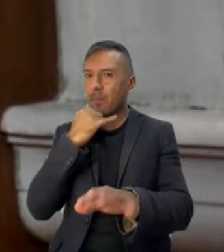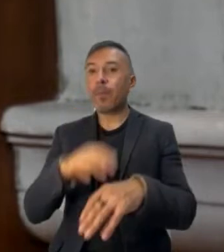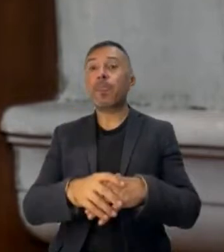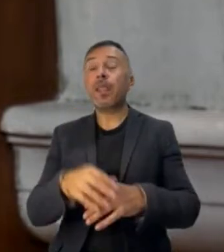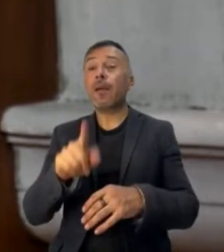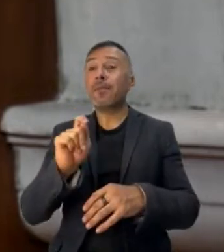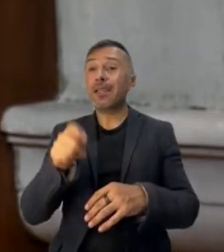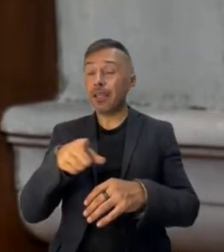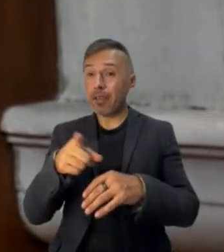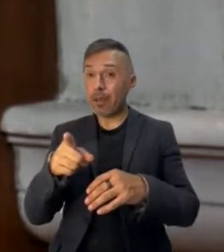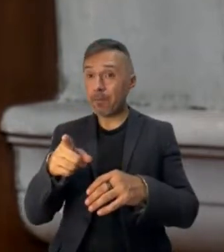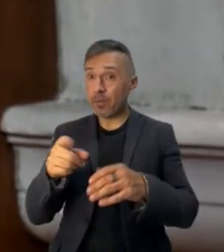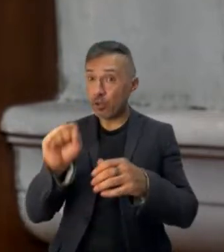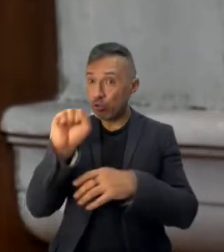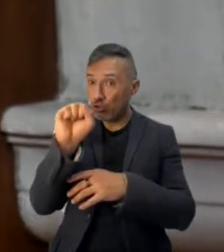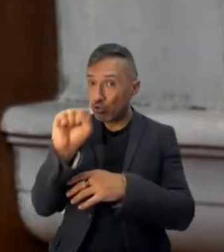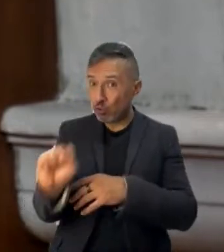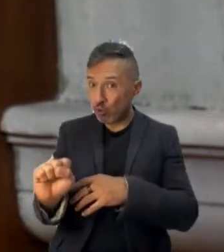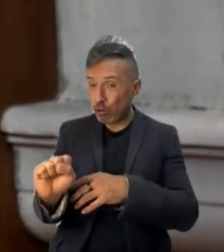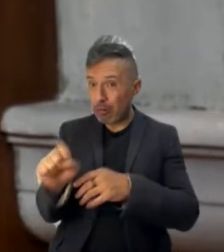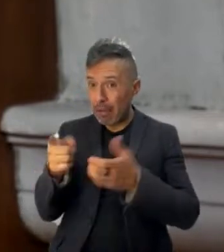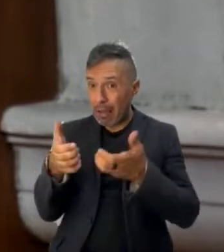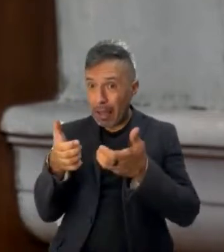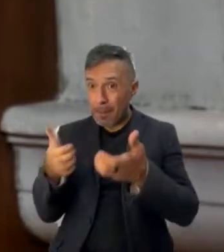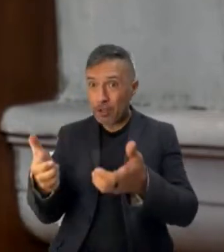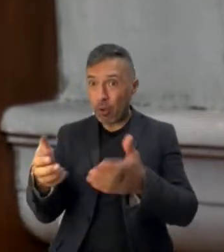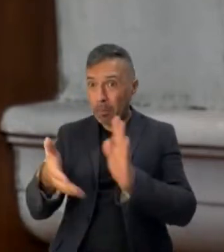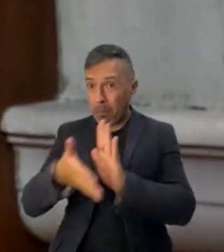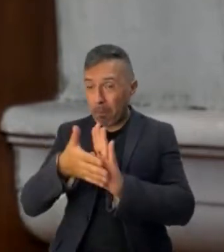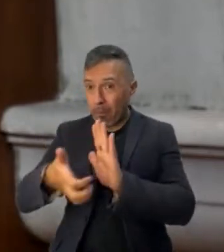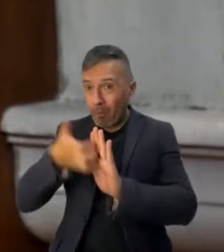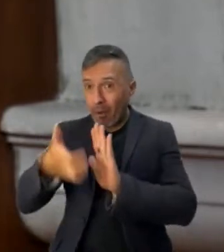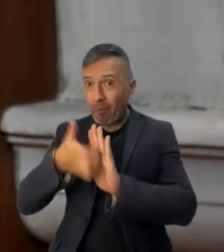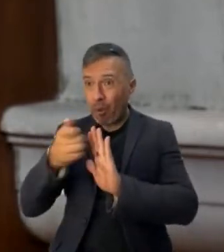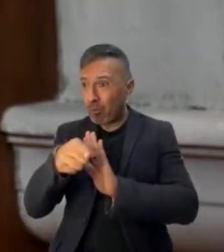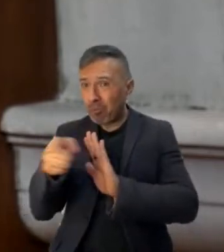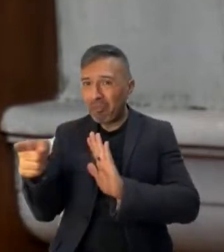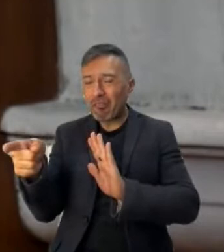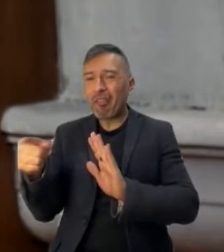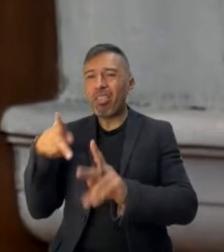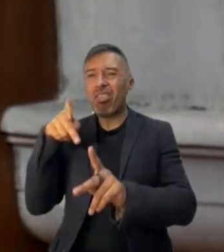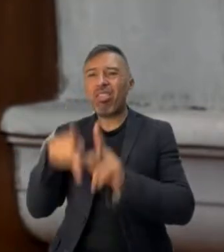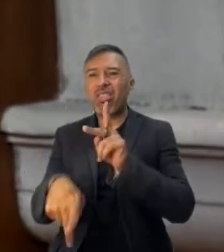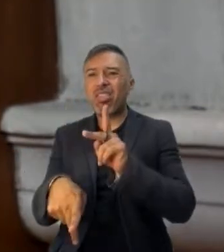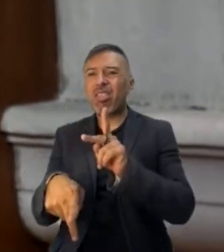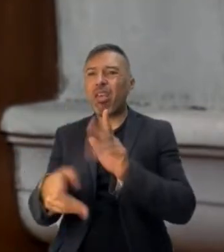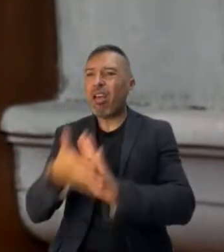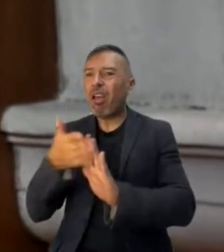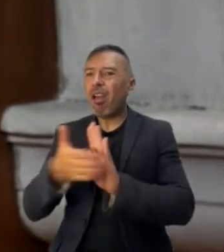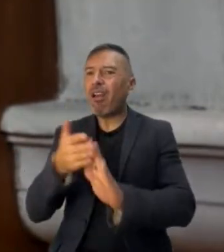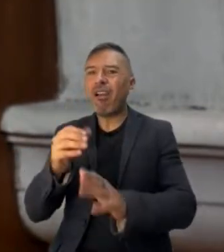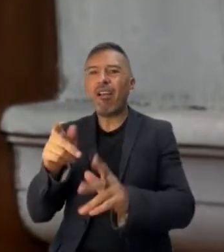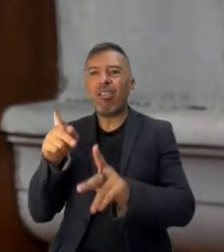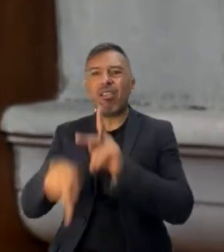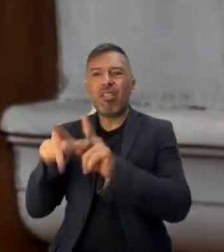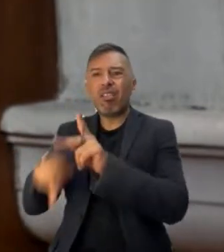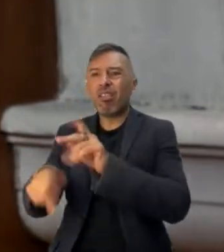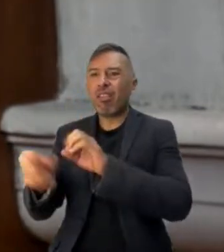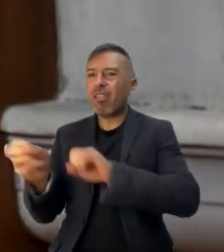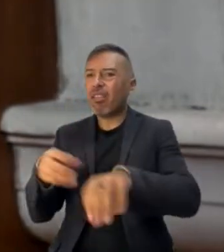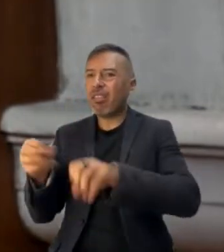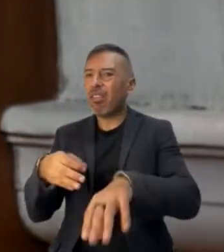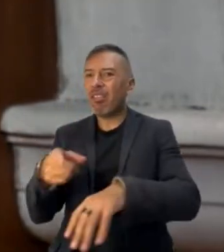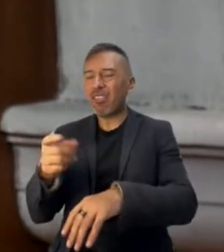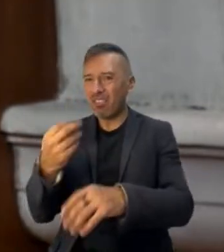fueron terminados. Entonces, diputadas y diputados, hay mucho que analizar en este informe y